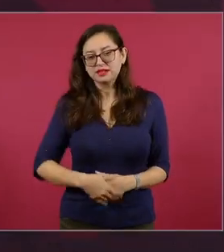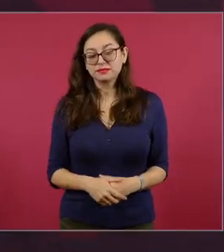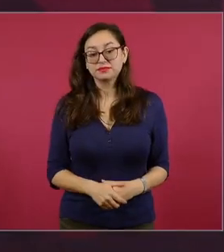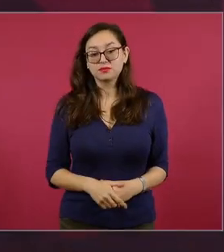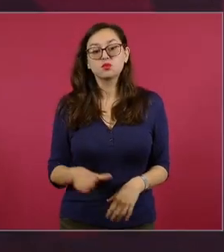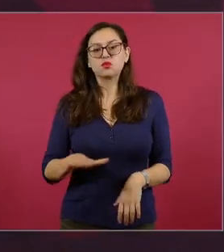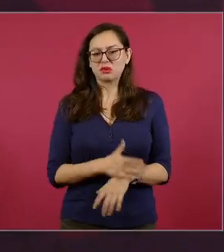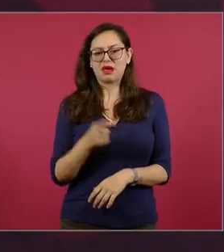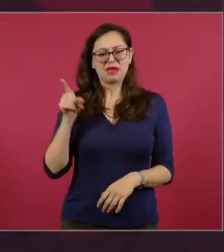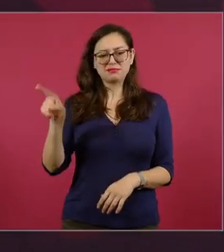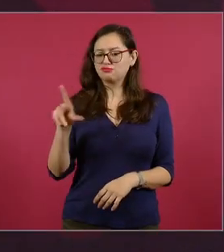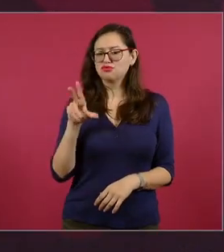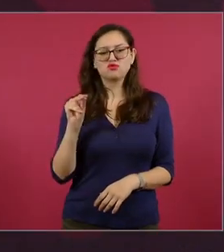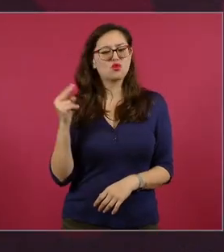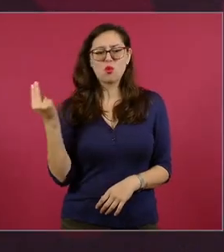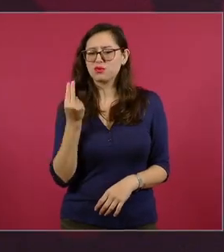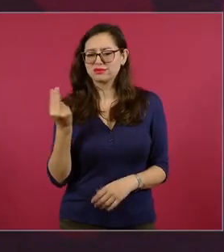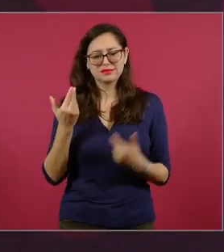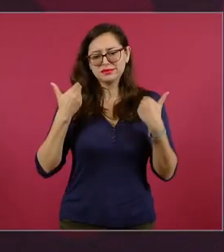es muy capaz.